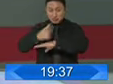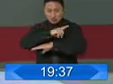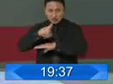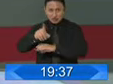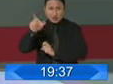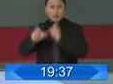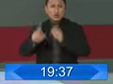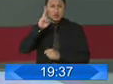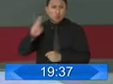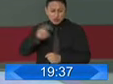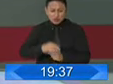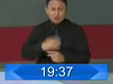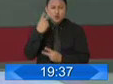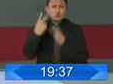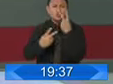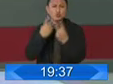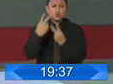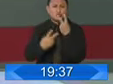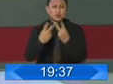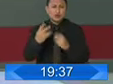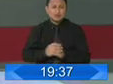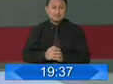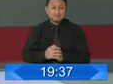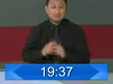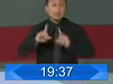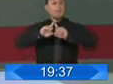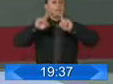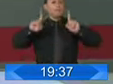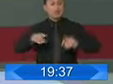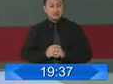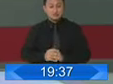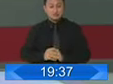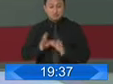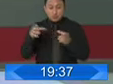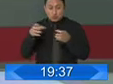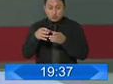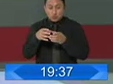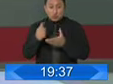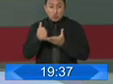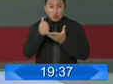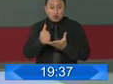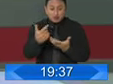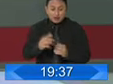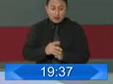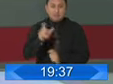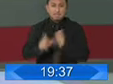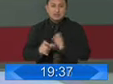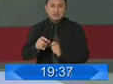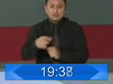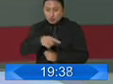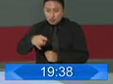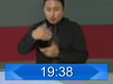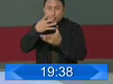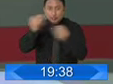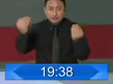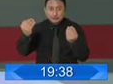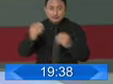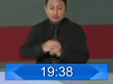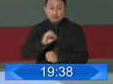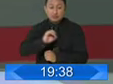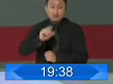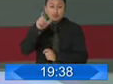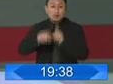nacionales, extranjeros y expertos andinistas. Sin embargo, las unidades de rescate han reportado casos de personas que se han perdido o incluso